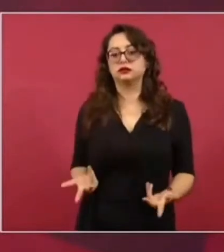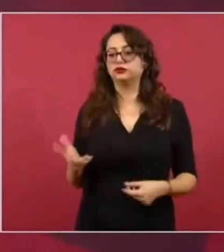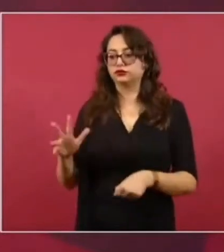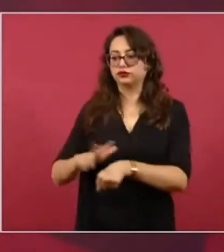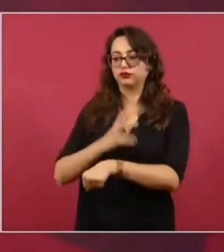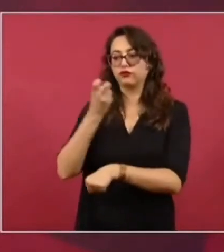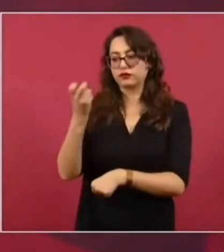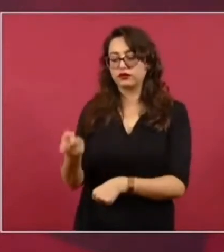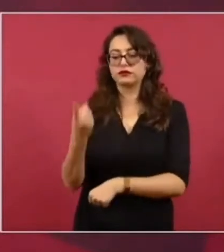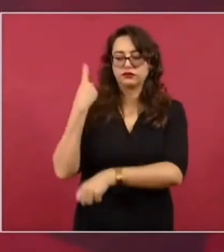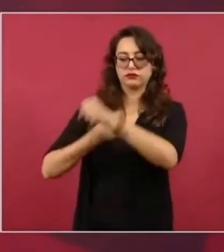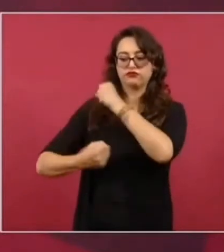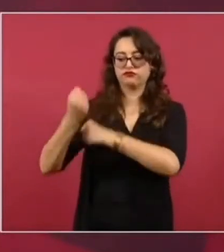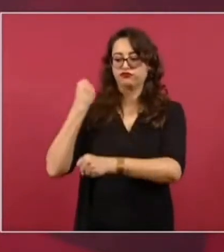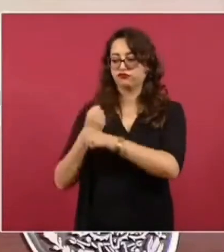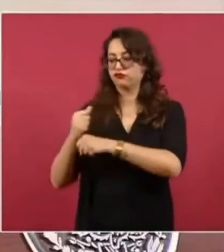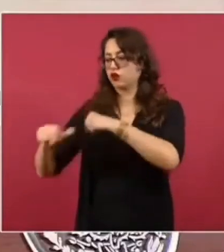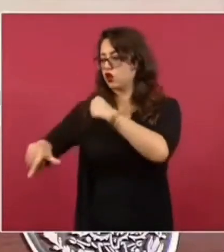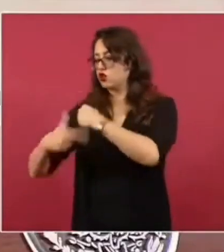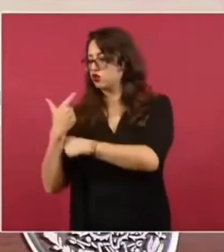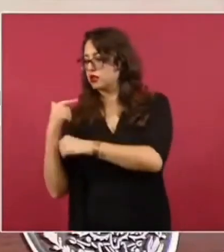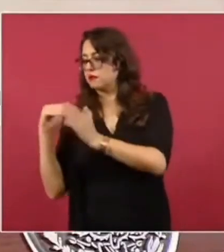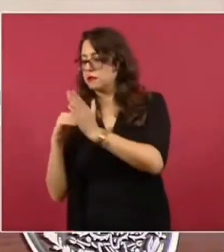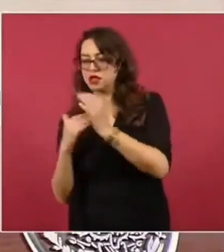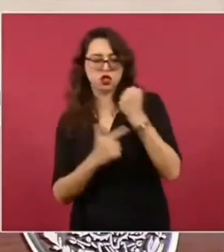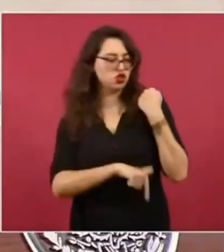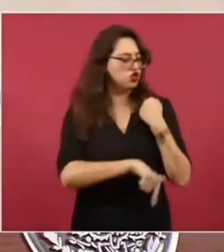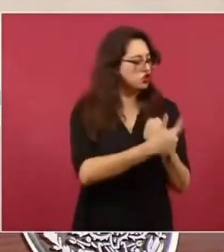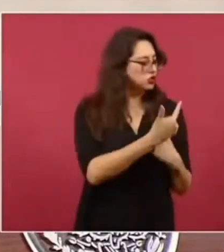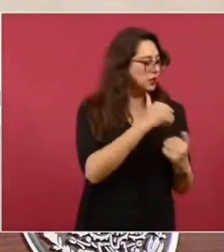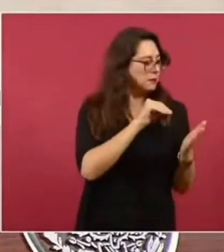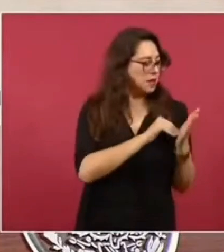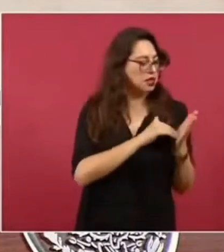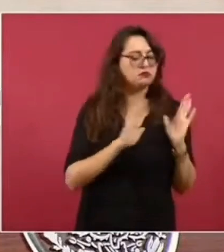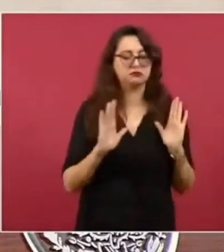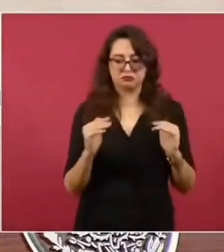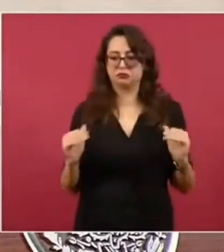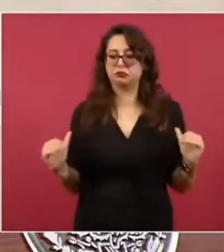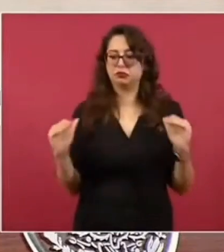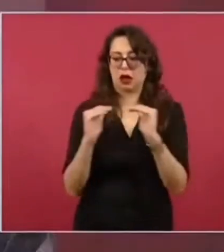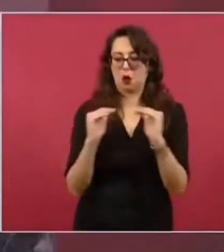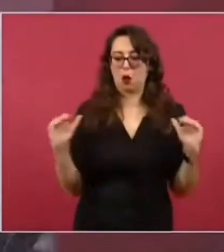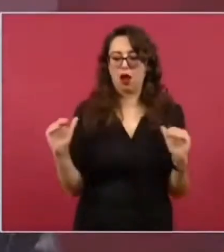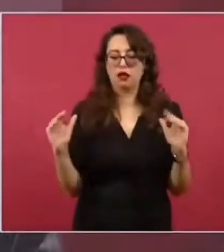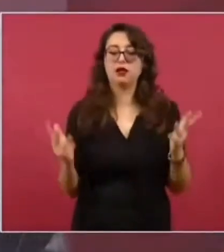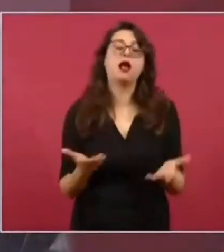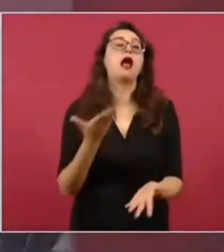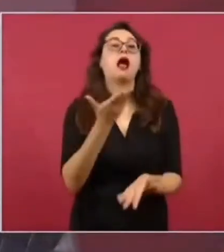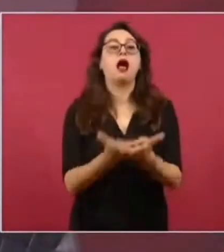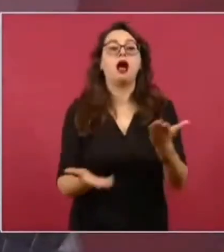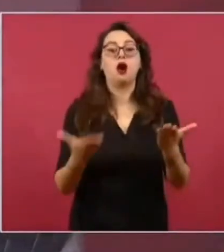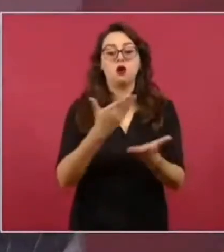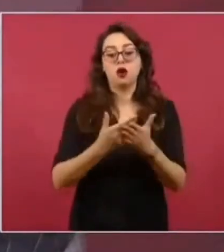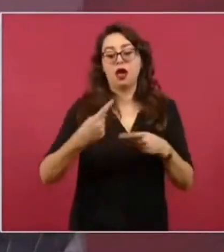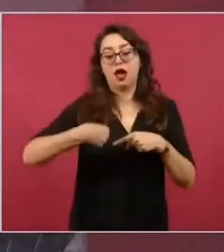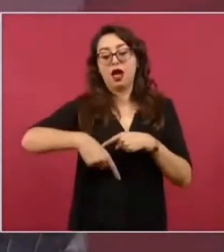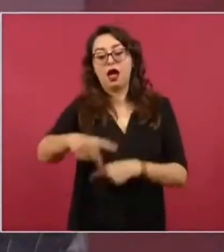mejorando los sueldos, ya el promedio de los trabajadores